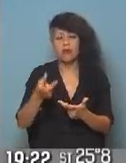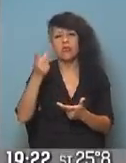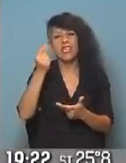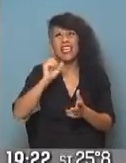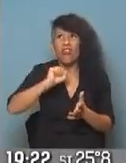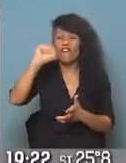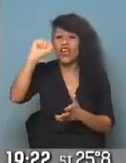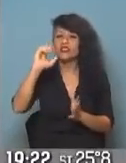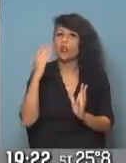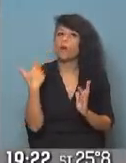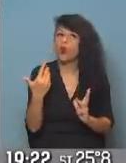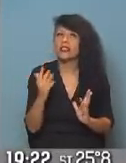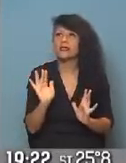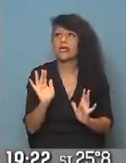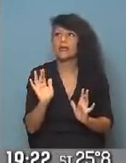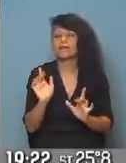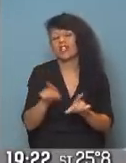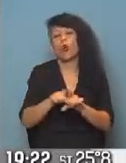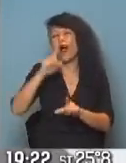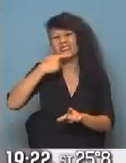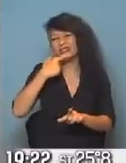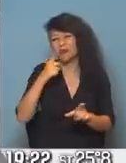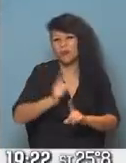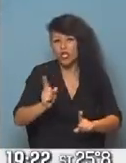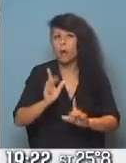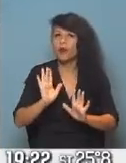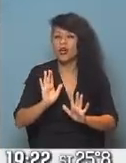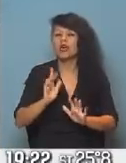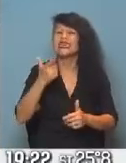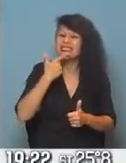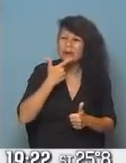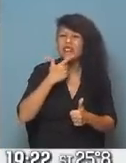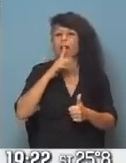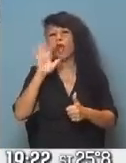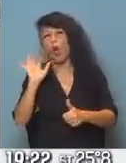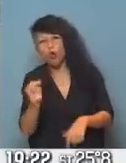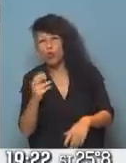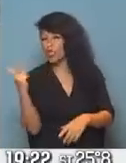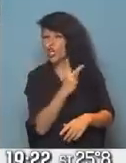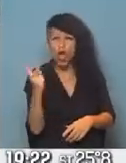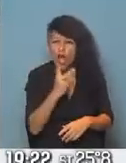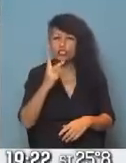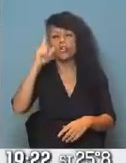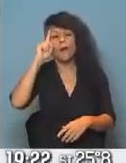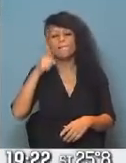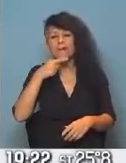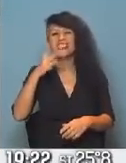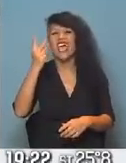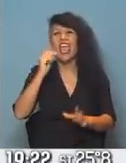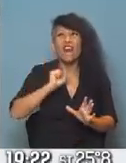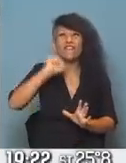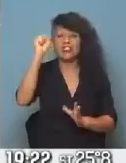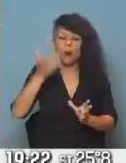está tan alta como septiembre pero claramente septiembre octubre van a ser los meses de mayor inflación en el año